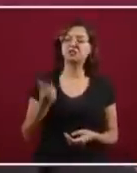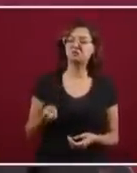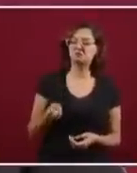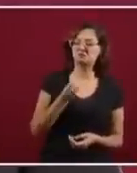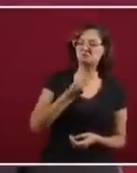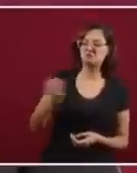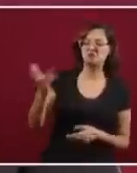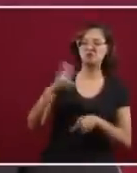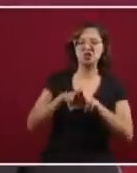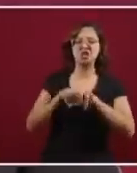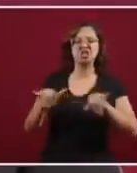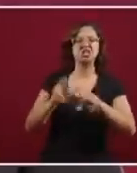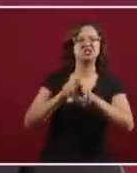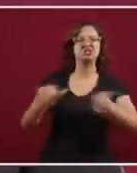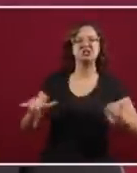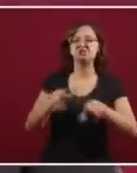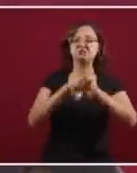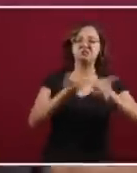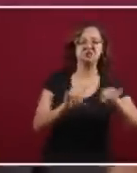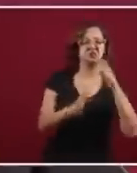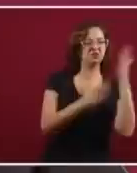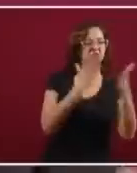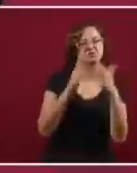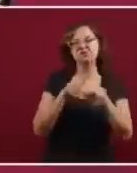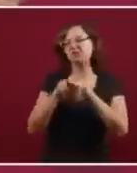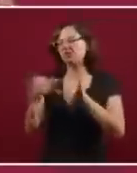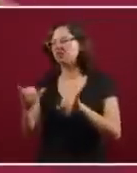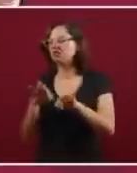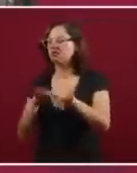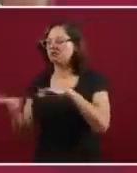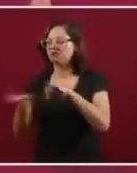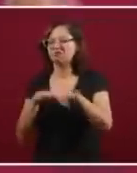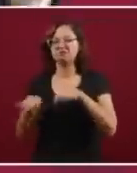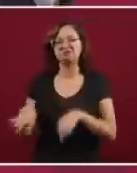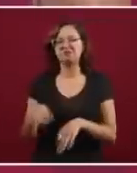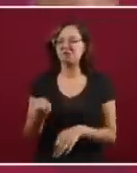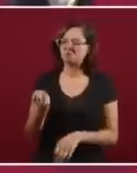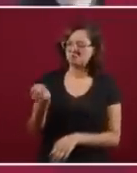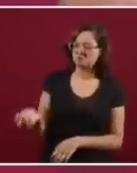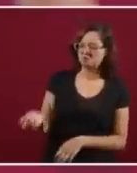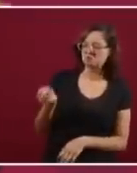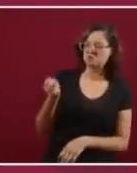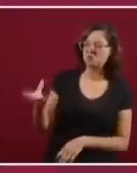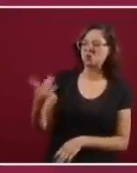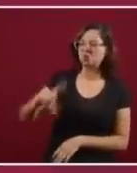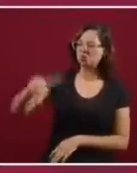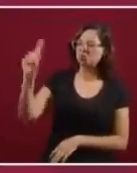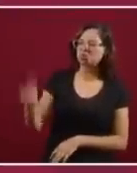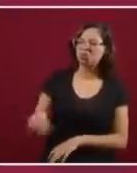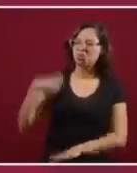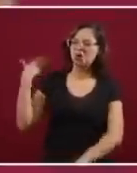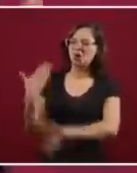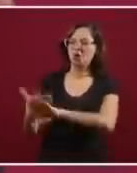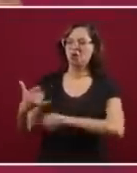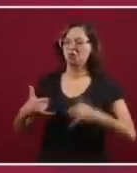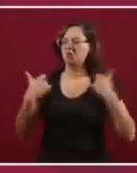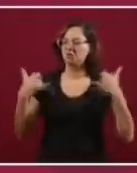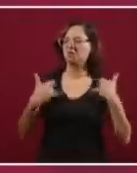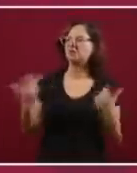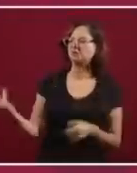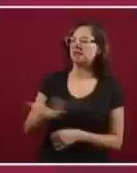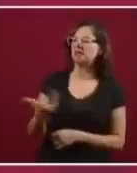trabajaban esa forma despectiva de llamar a los jóvenes sin hacer